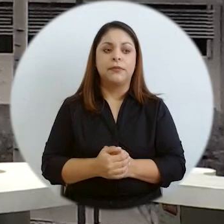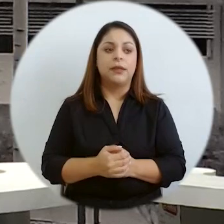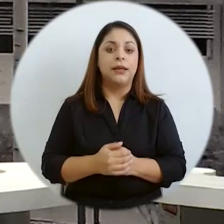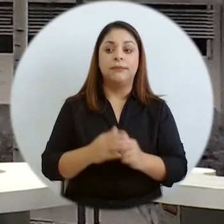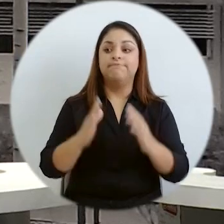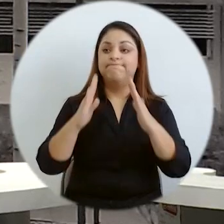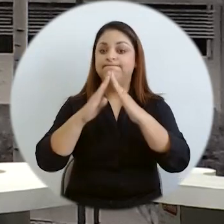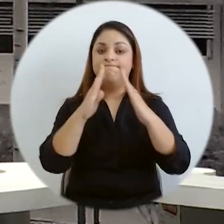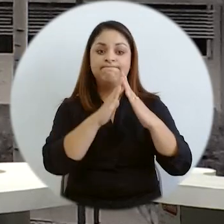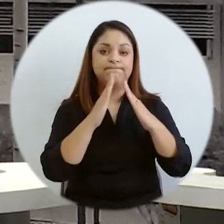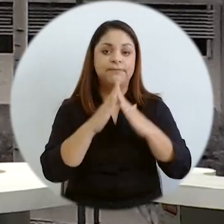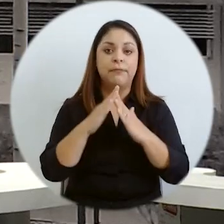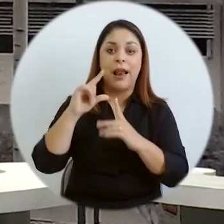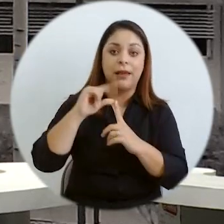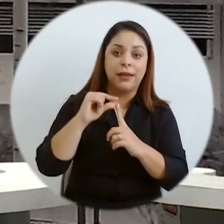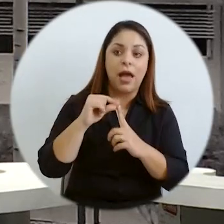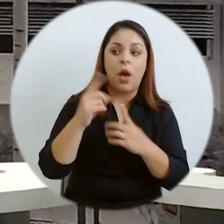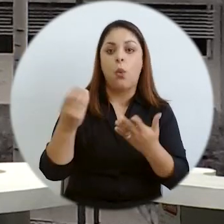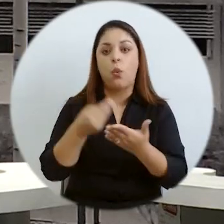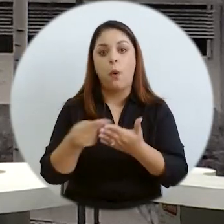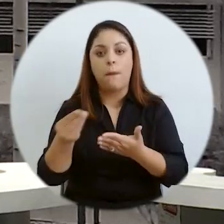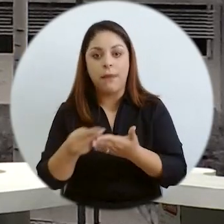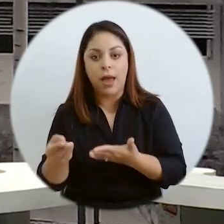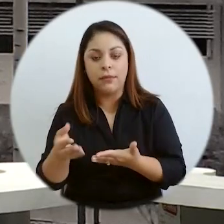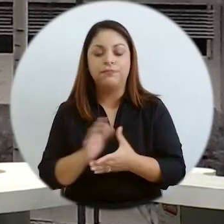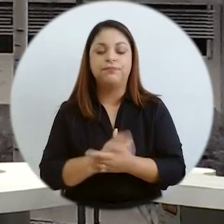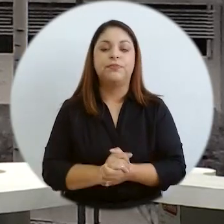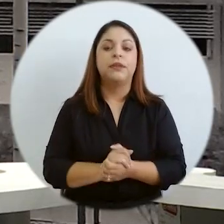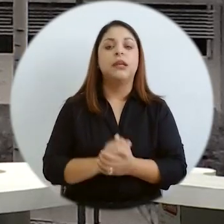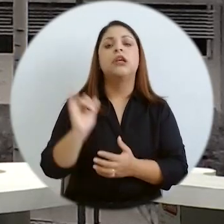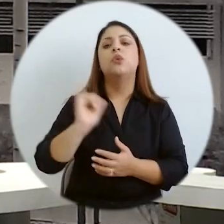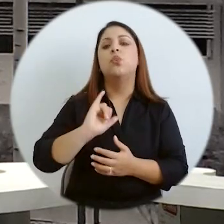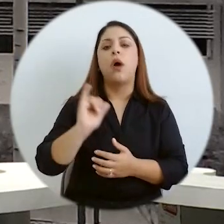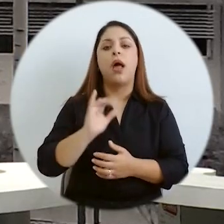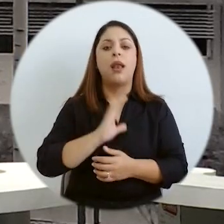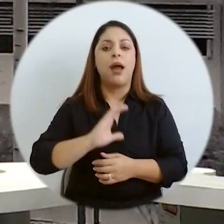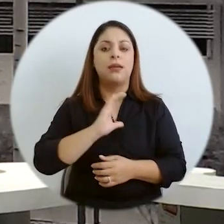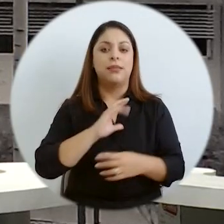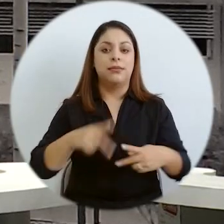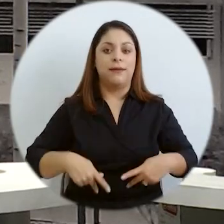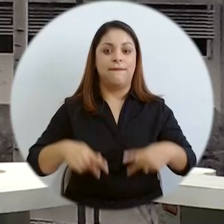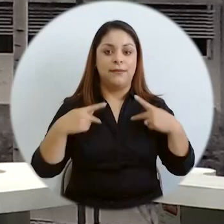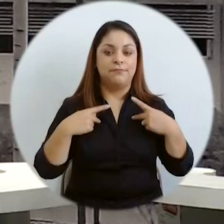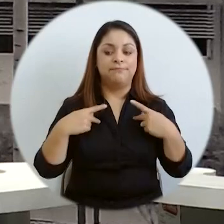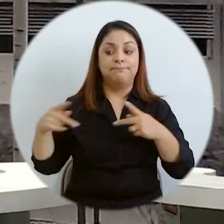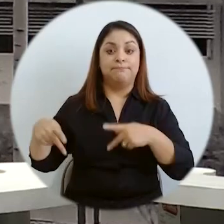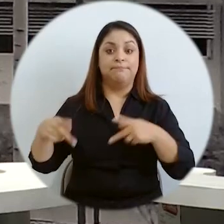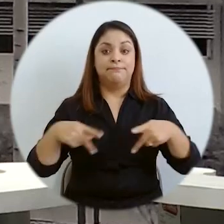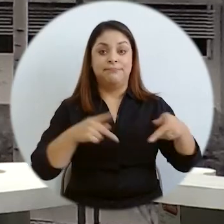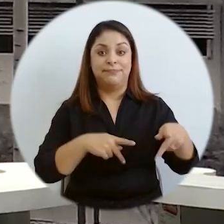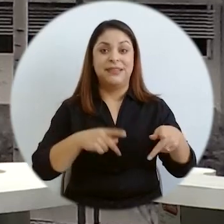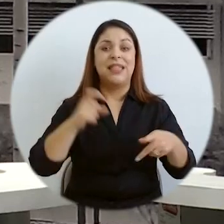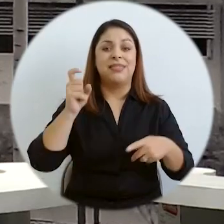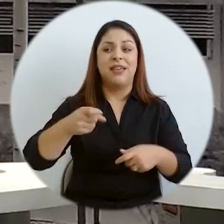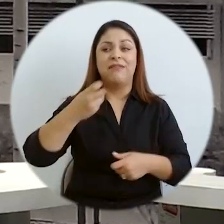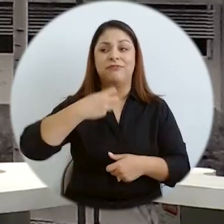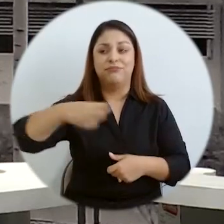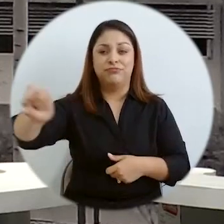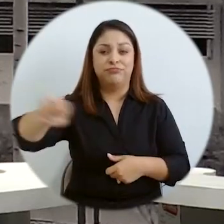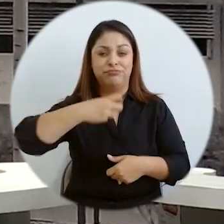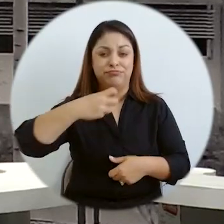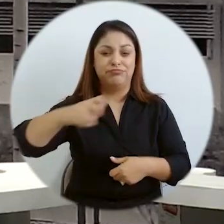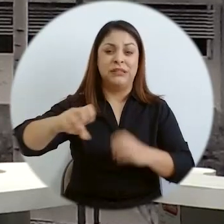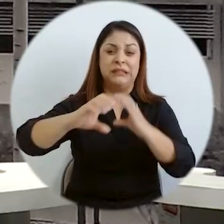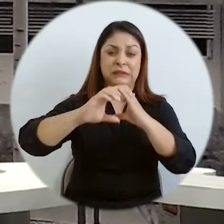las propiedades para alquilar o para comprar. Lo mismo podríamos decir de la calidad de vida de la población que tiene